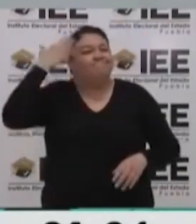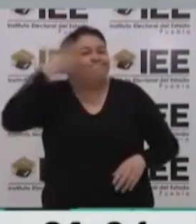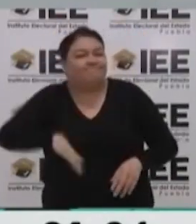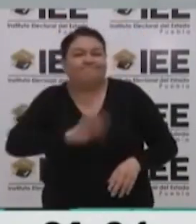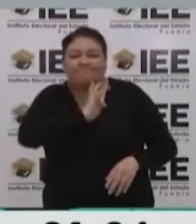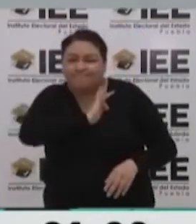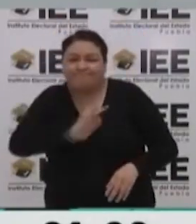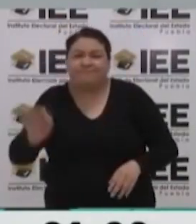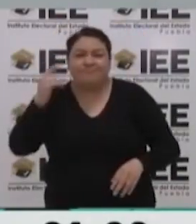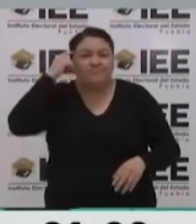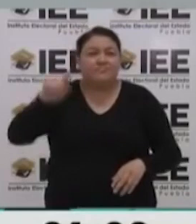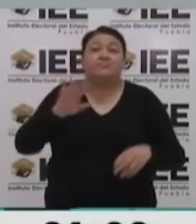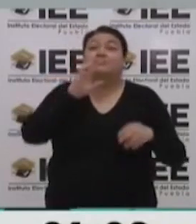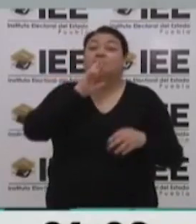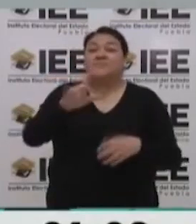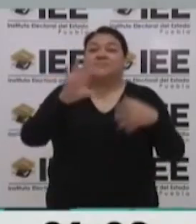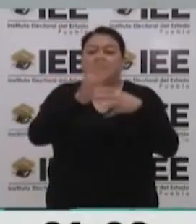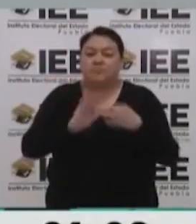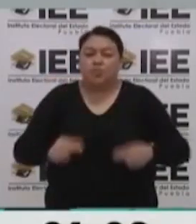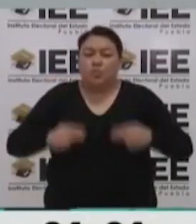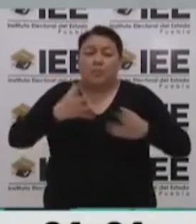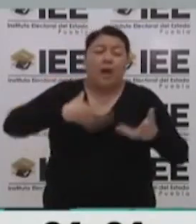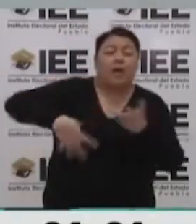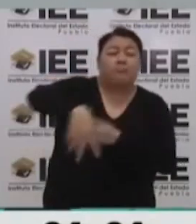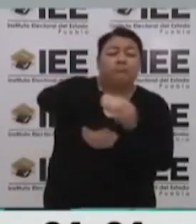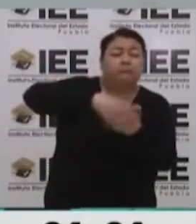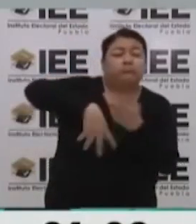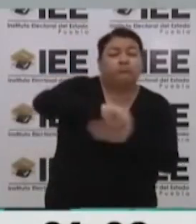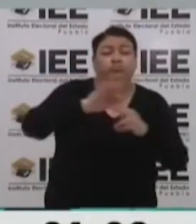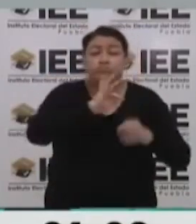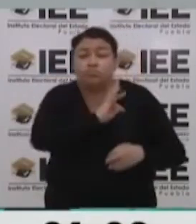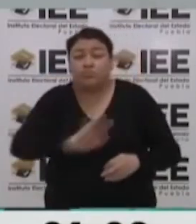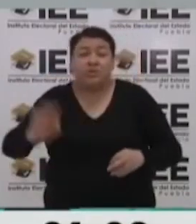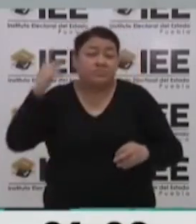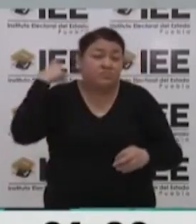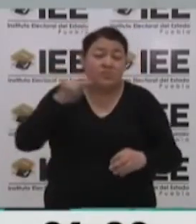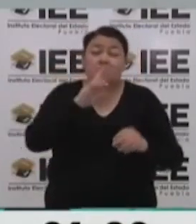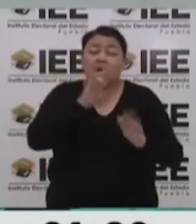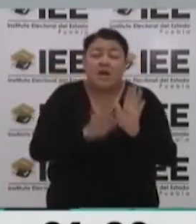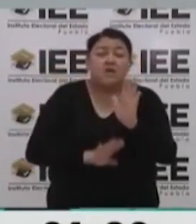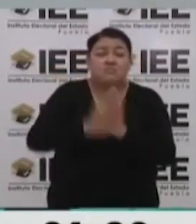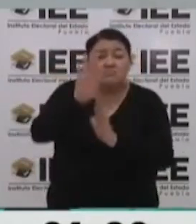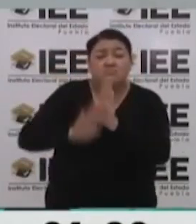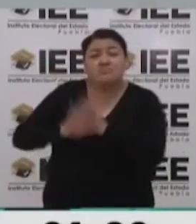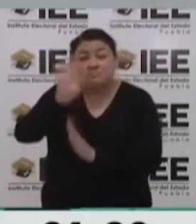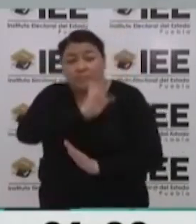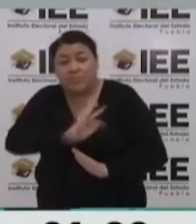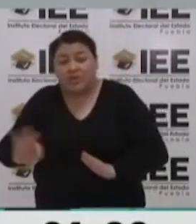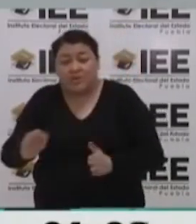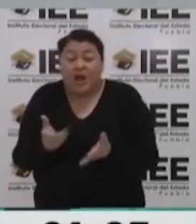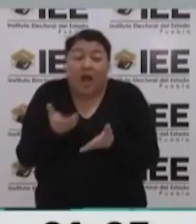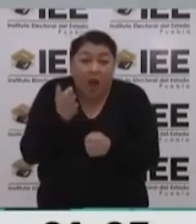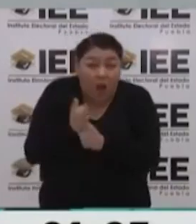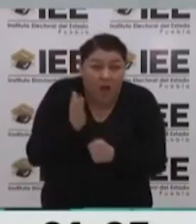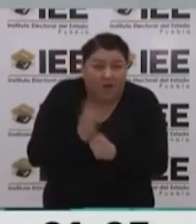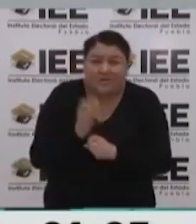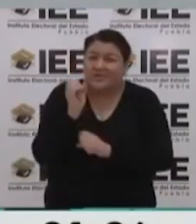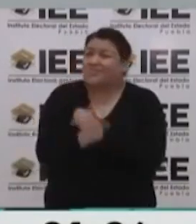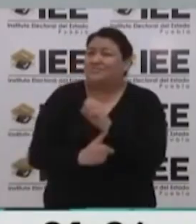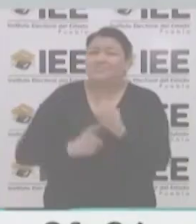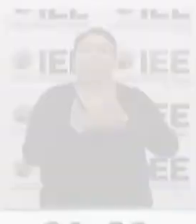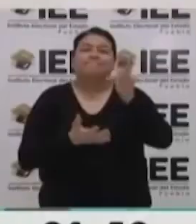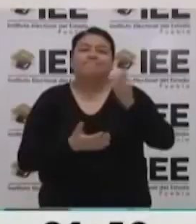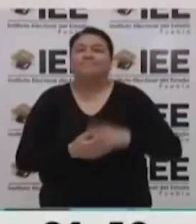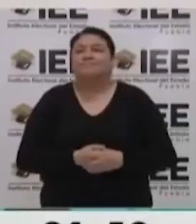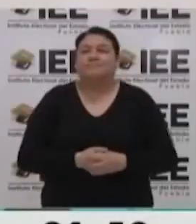falta para poder echar esta maquinaria de ciudadanos trabajadores y exitosos que hoy no tienen la oportunidad yo sí